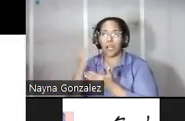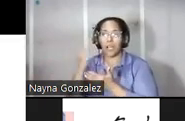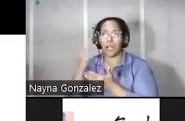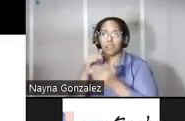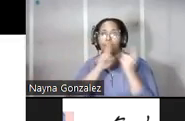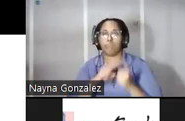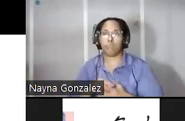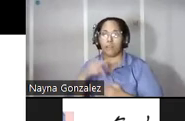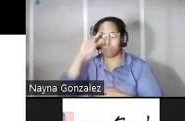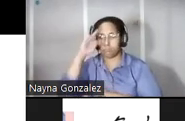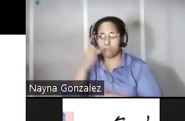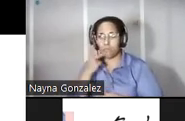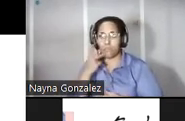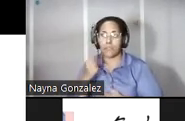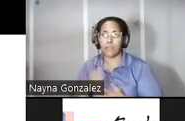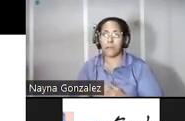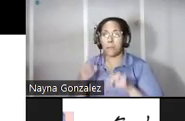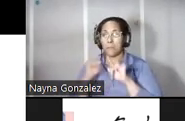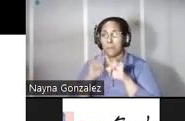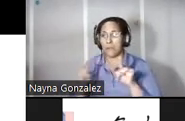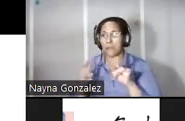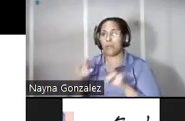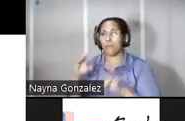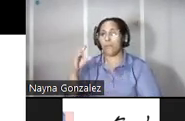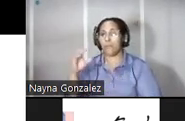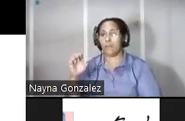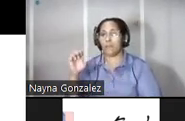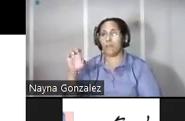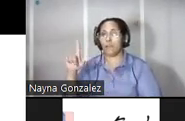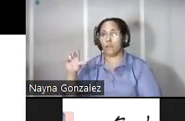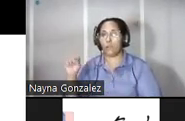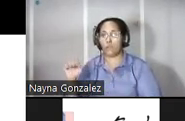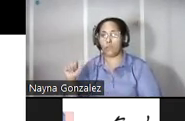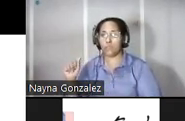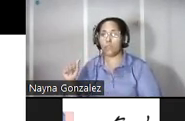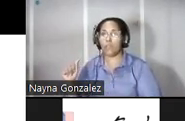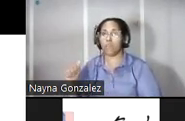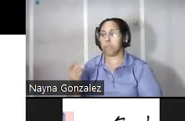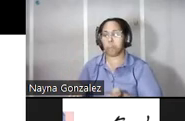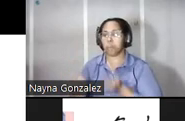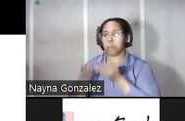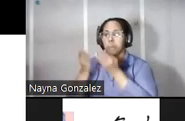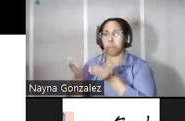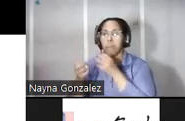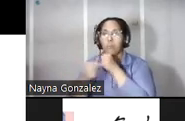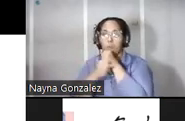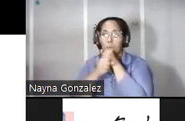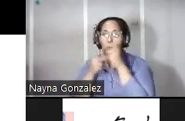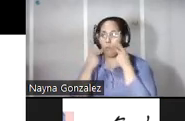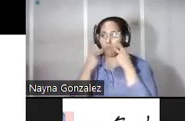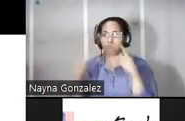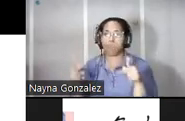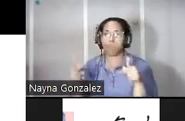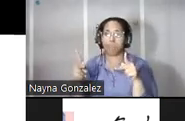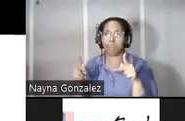acto. Cabe resaltar que los crímenes que cometió Eloísa no se le atribuyeron públicamente